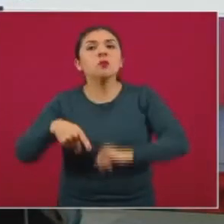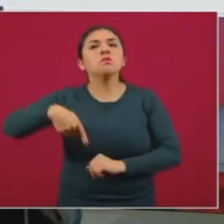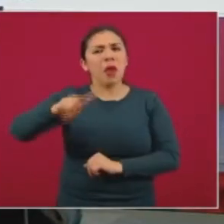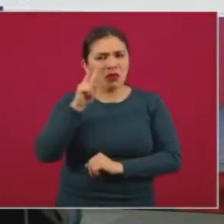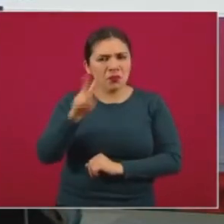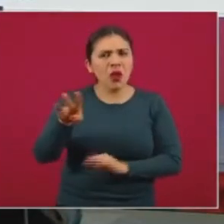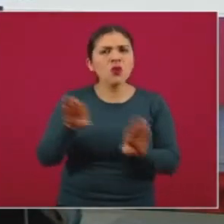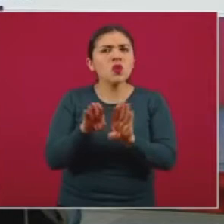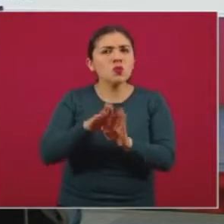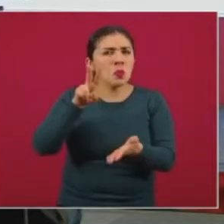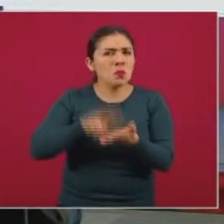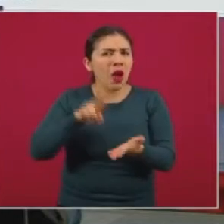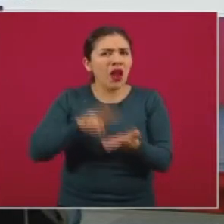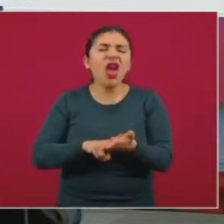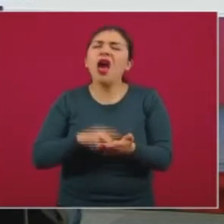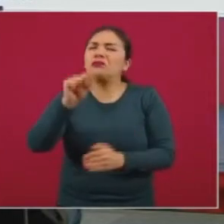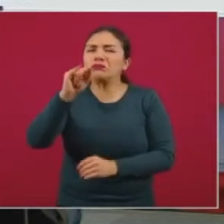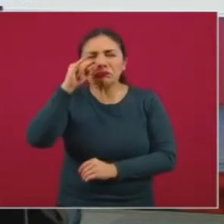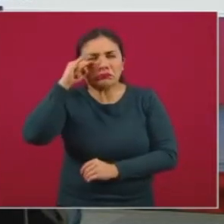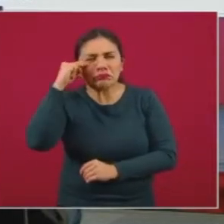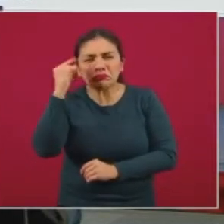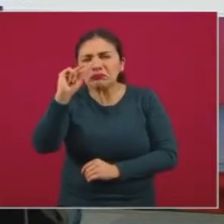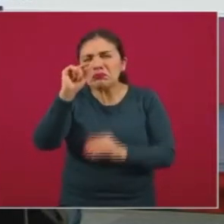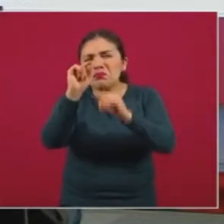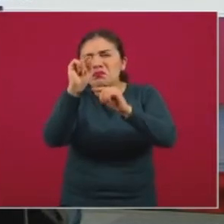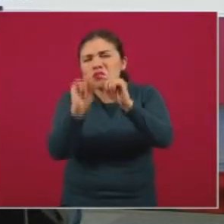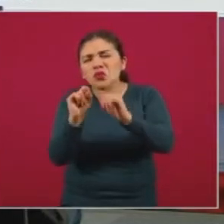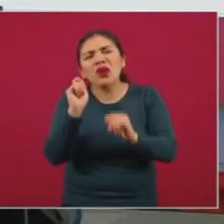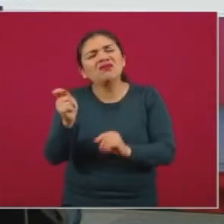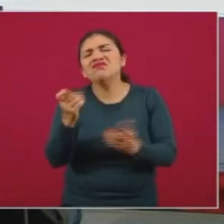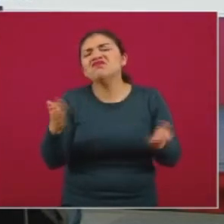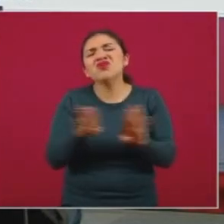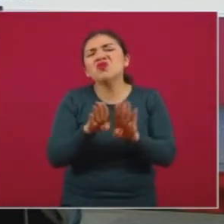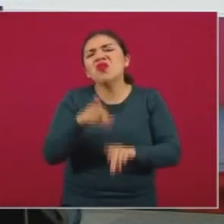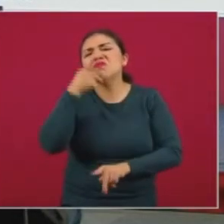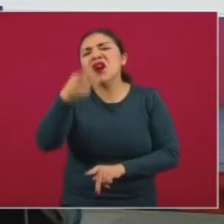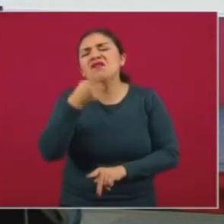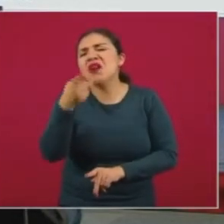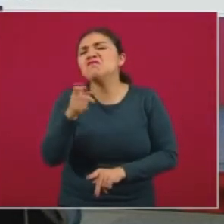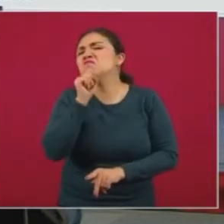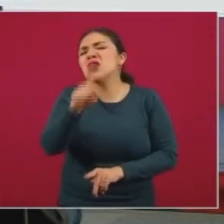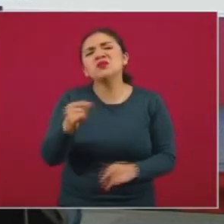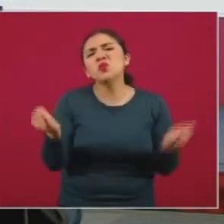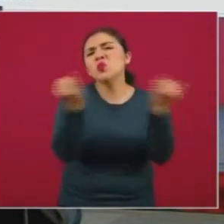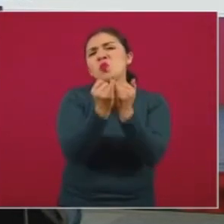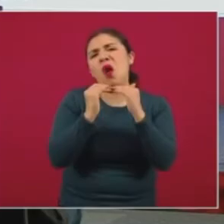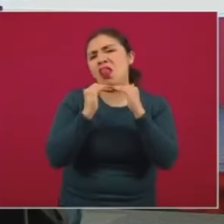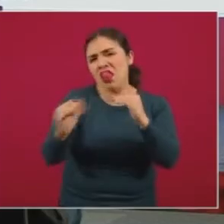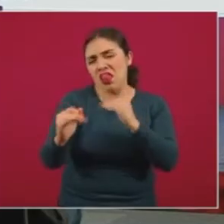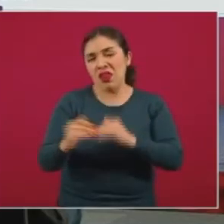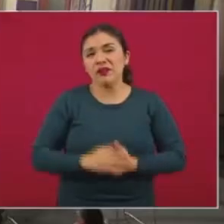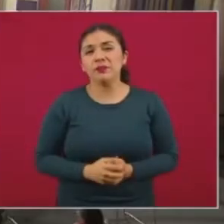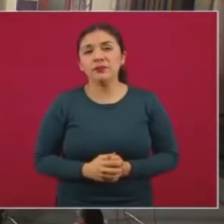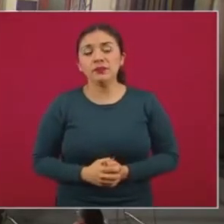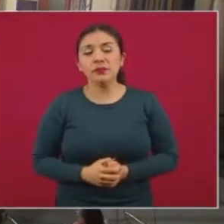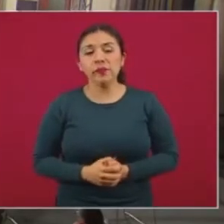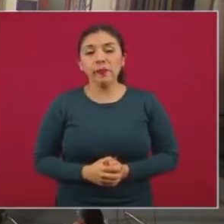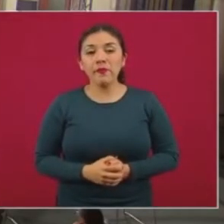valor es bastante mínimo, por lo tanto podríamos hablar que prácticamente no ha habido cambios. Si vemos la